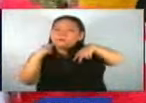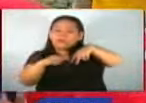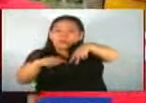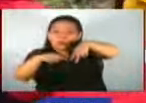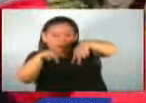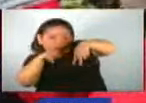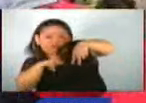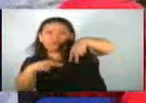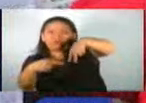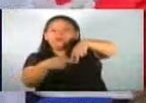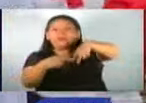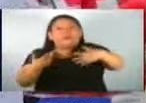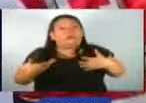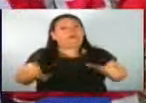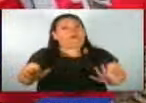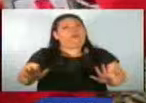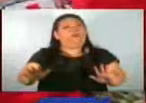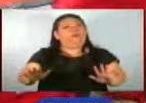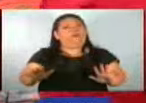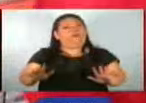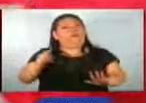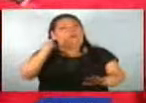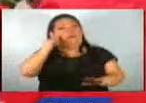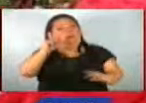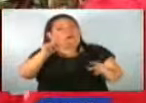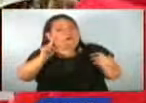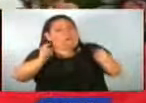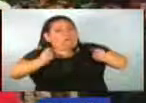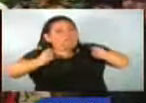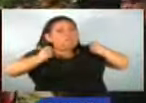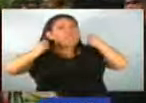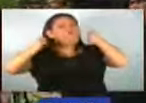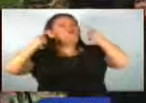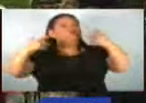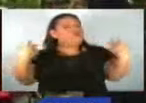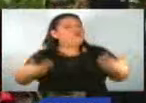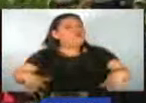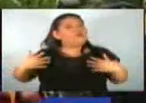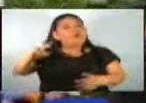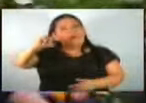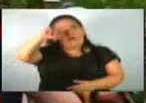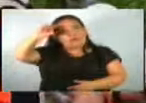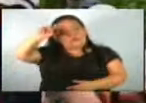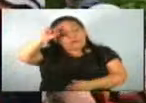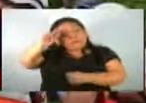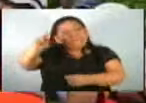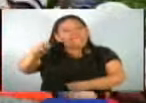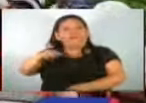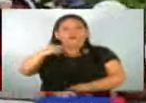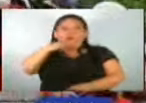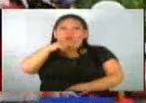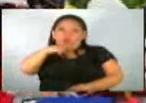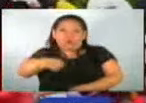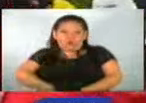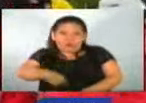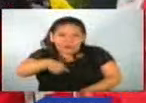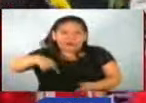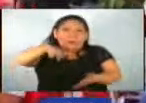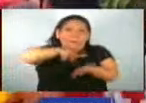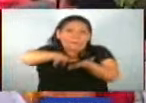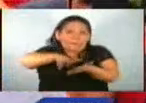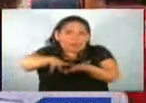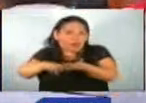rescatado y por supuesto también admirable el esfuerzo de los socorristas, quienes también pues hicieron todo lo posible para hacer este